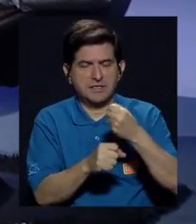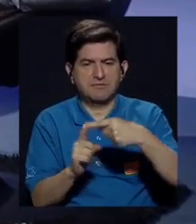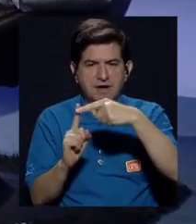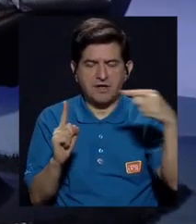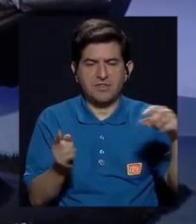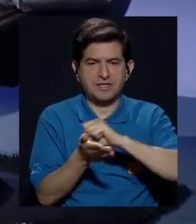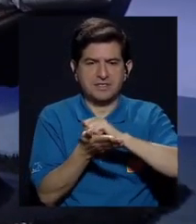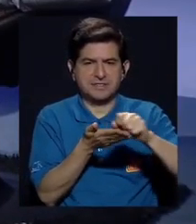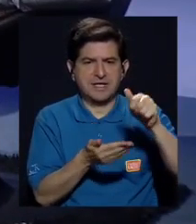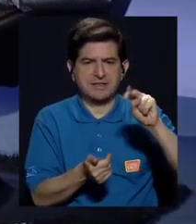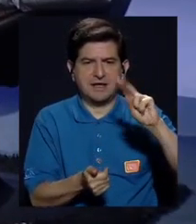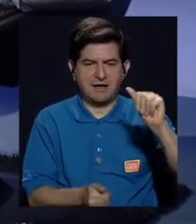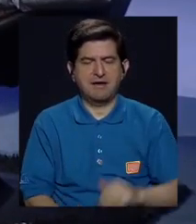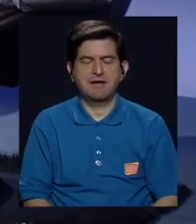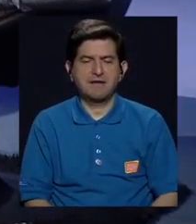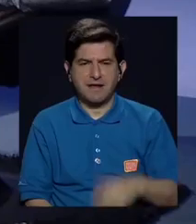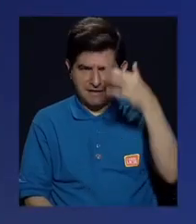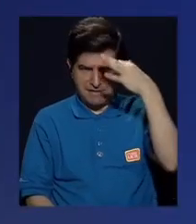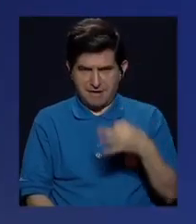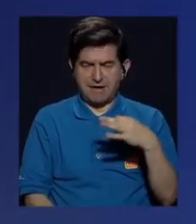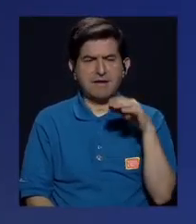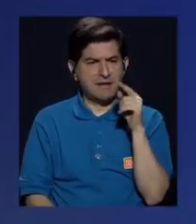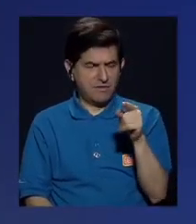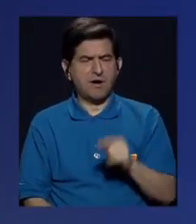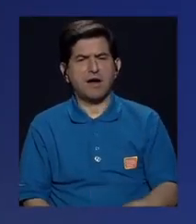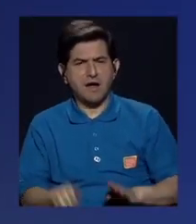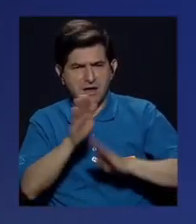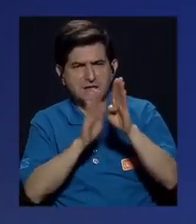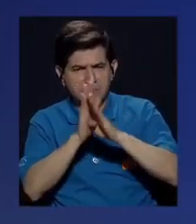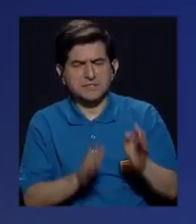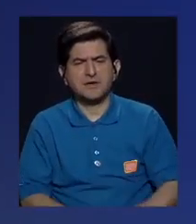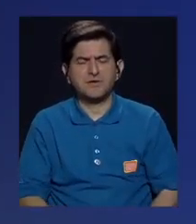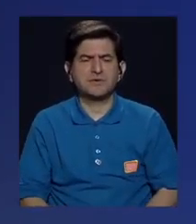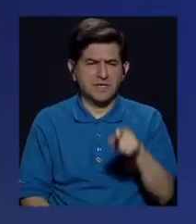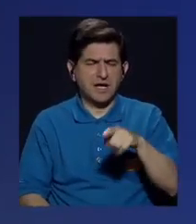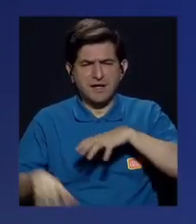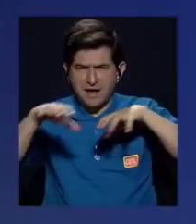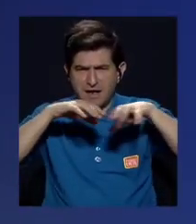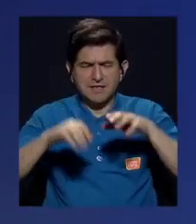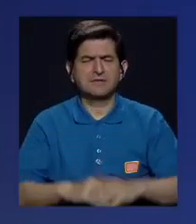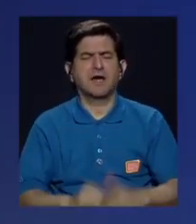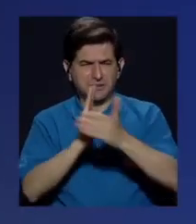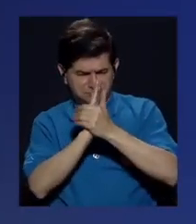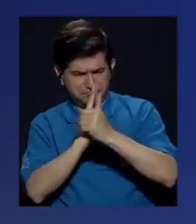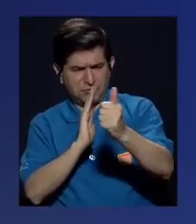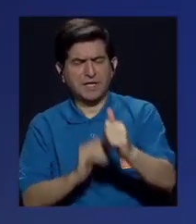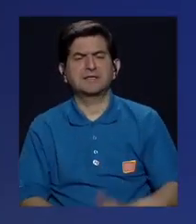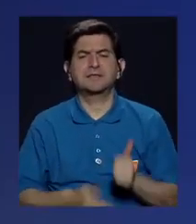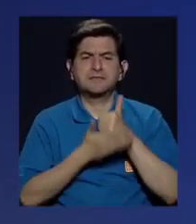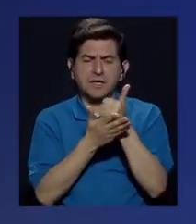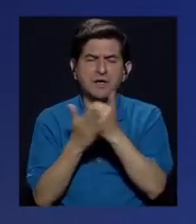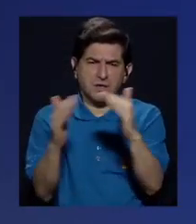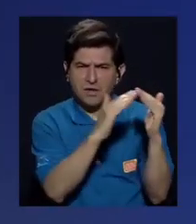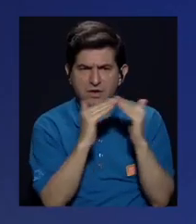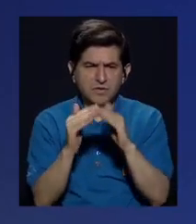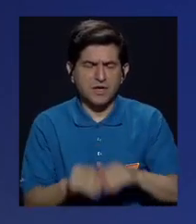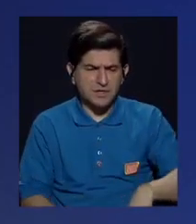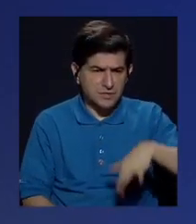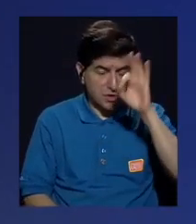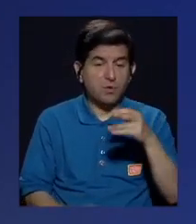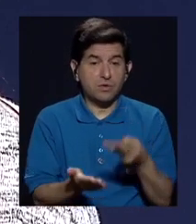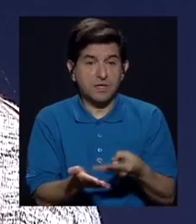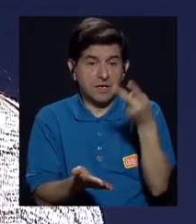Ana con el EMAI, que creo que ha venido a desarrollar conciertos potentísimos y que creo que ayuda mucho a la comunidad para descubrir esos